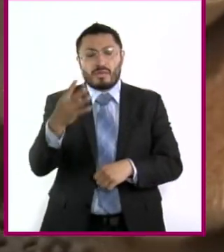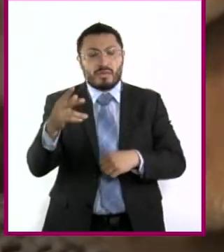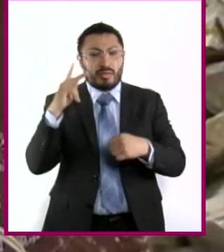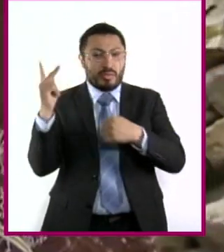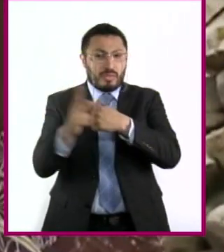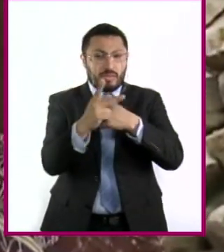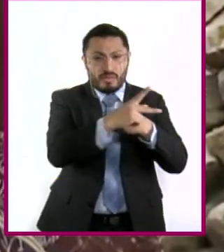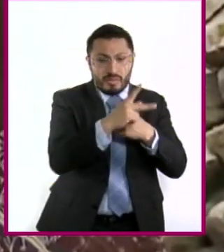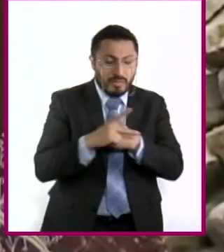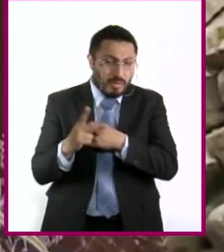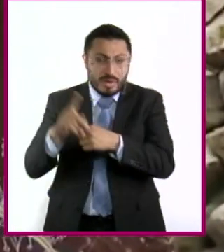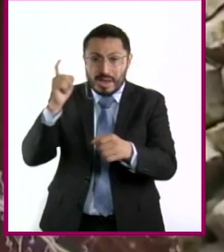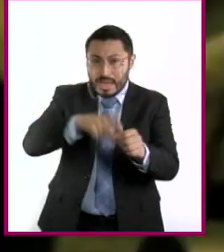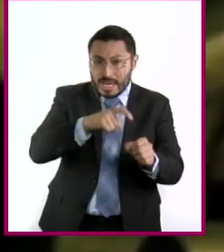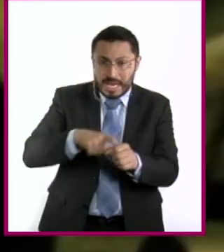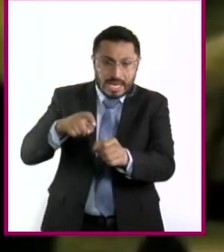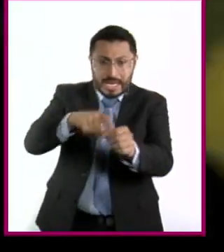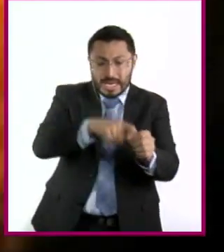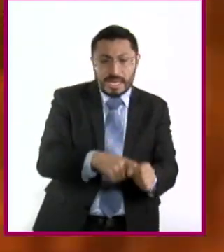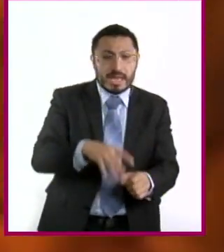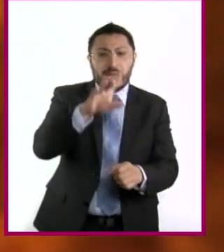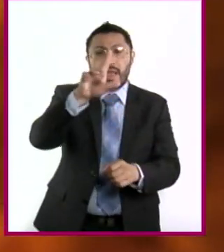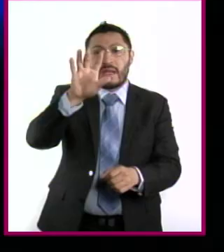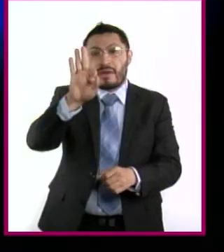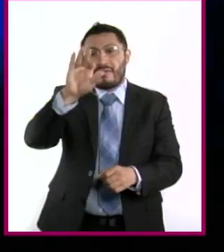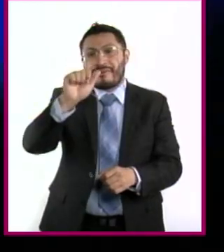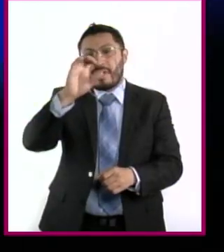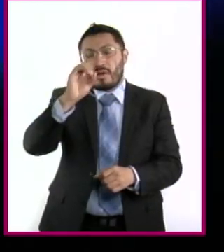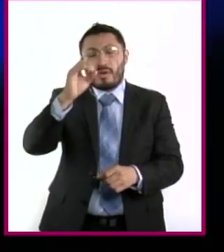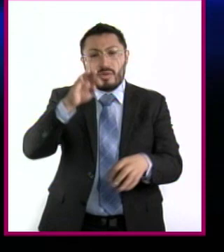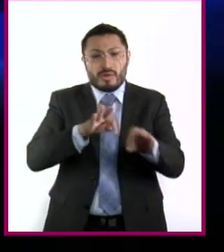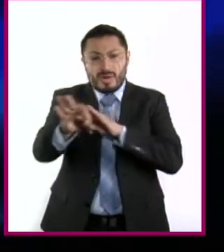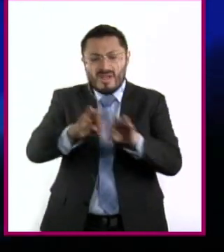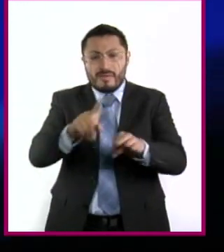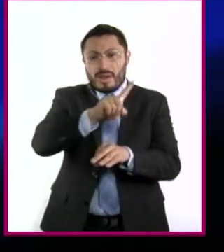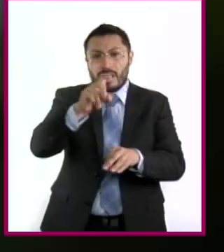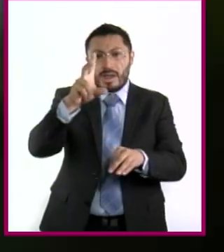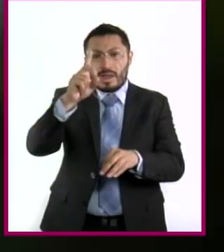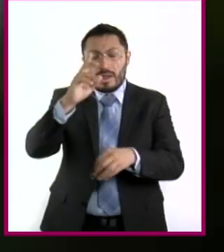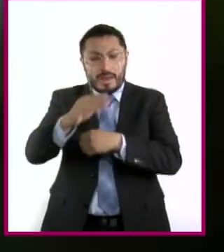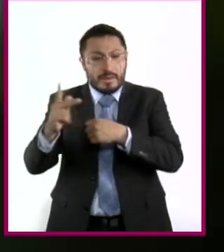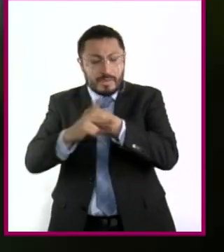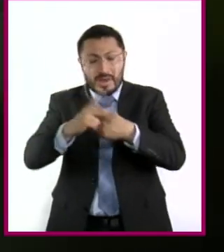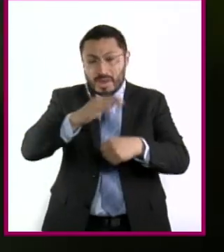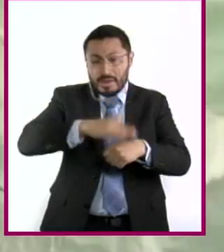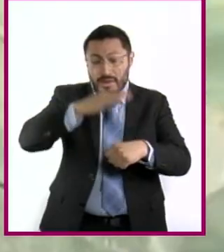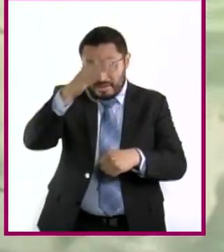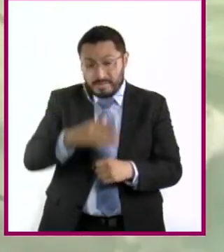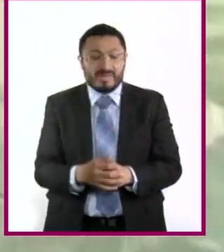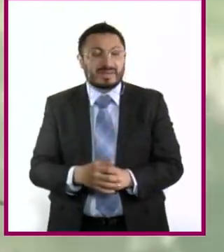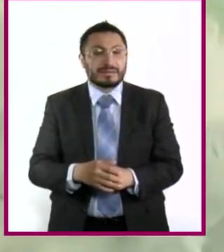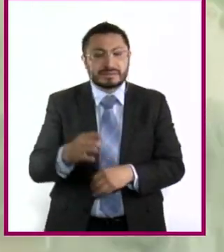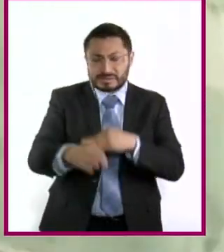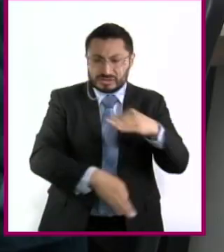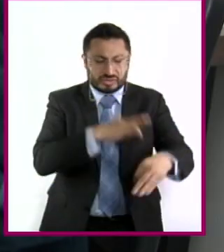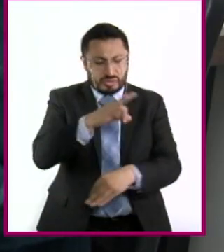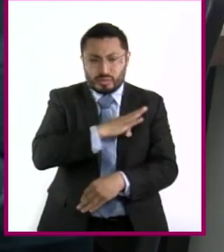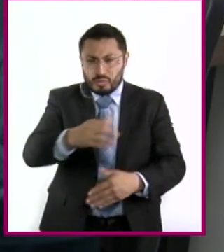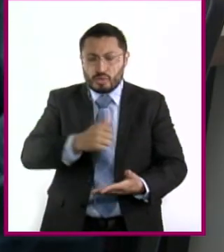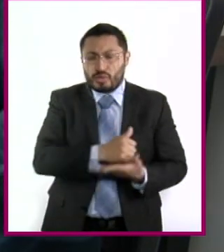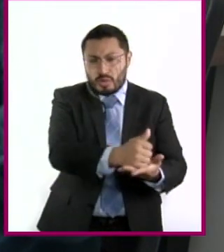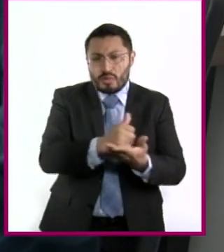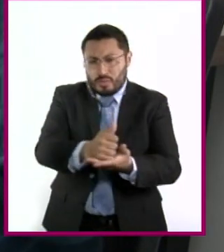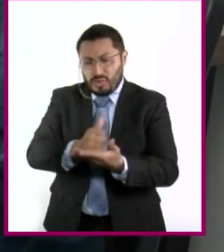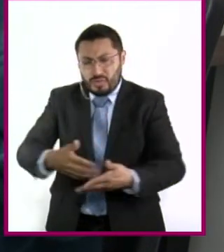miembros, la FAO trabaja en más de 130. Todos podemos desempeñar un papel importante en la erradicación del